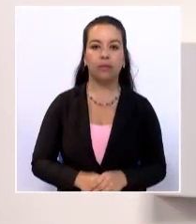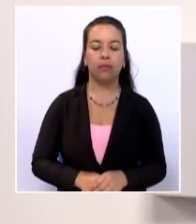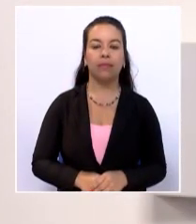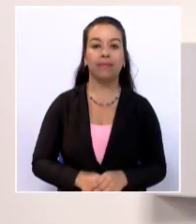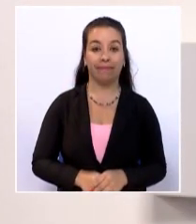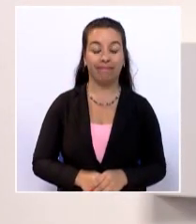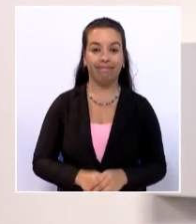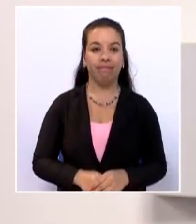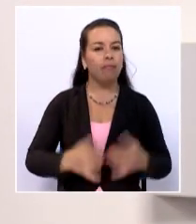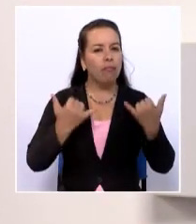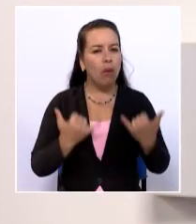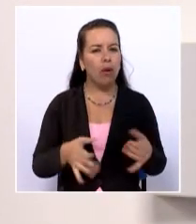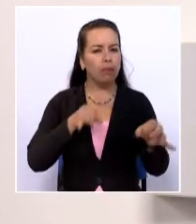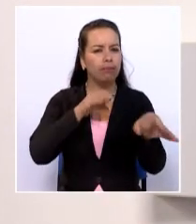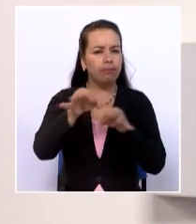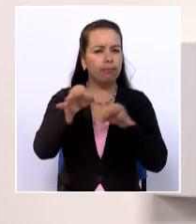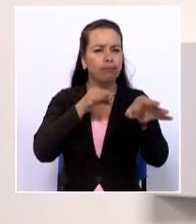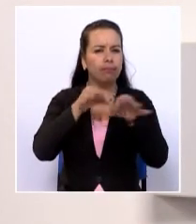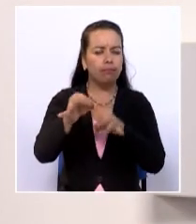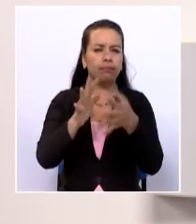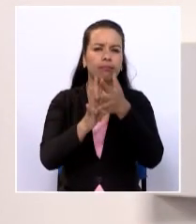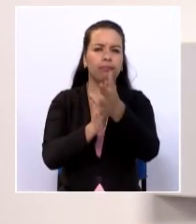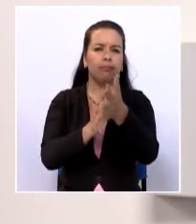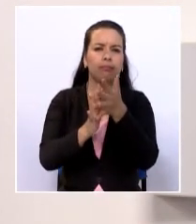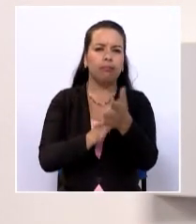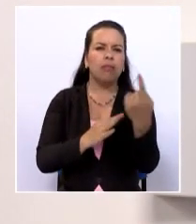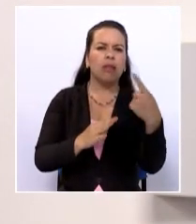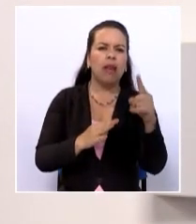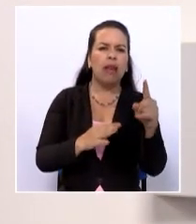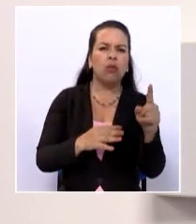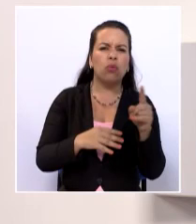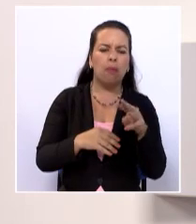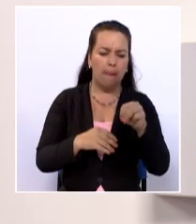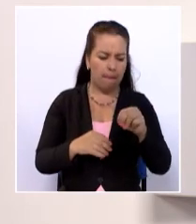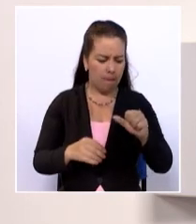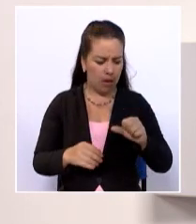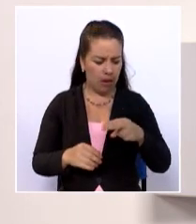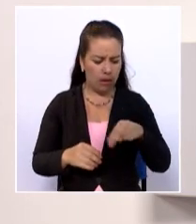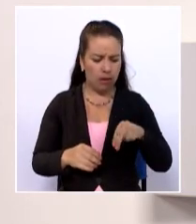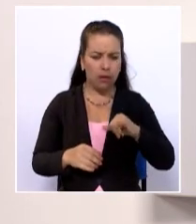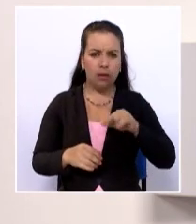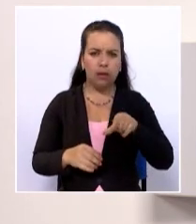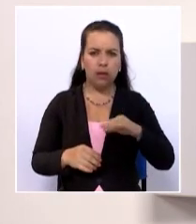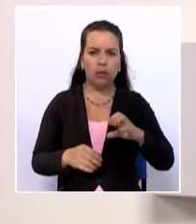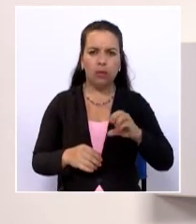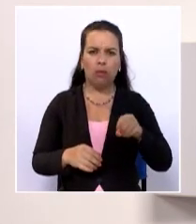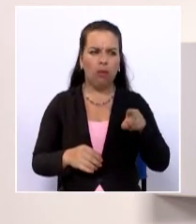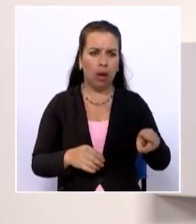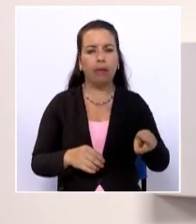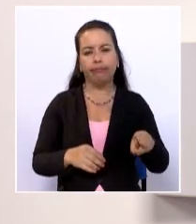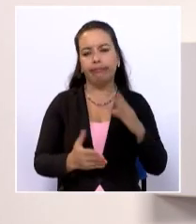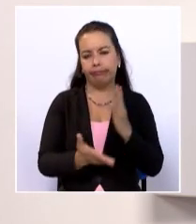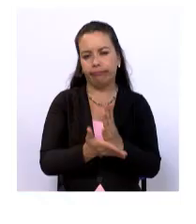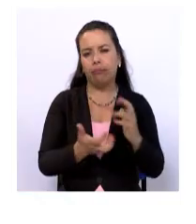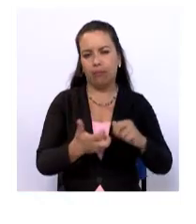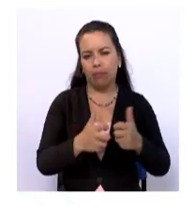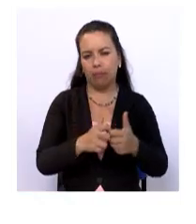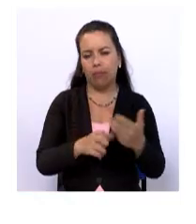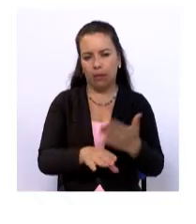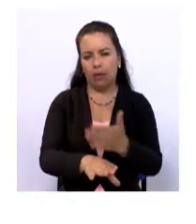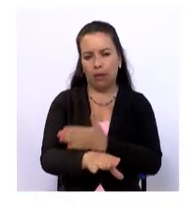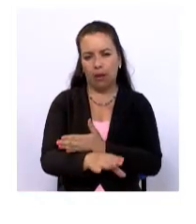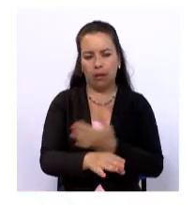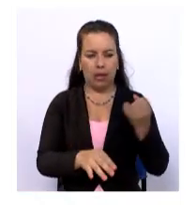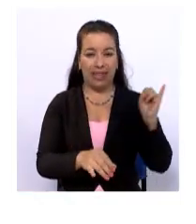bueno ahorita queremos explicarles a ustedes qué es un menisco ya que nuestro paciente tiene alguna patología relacionada con el